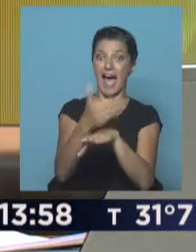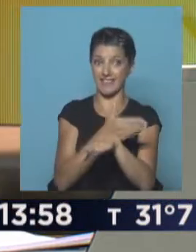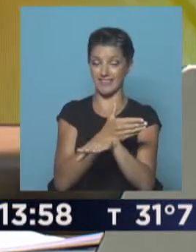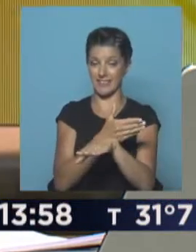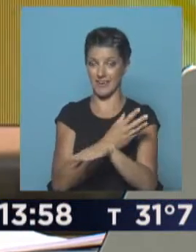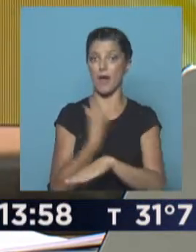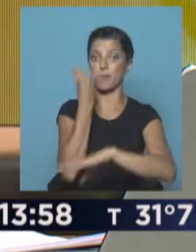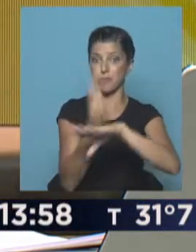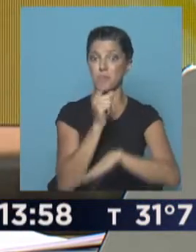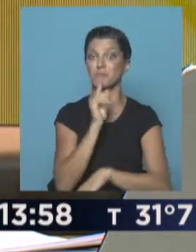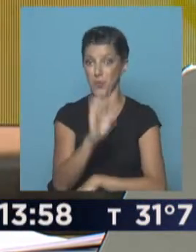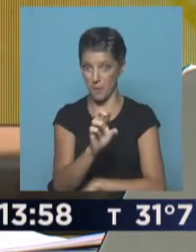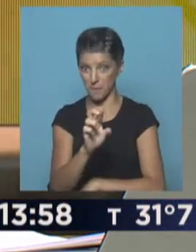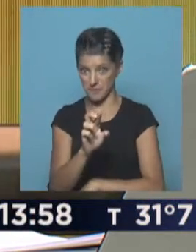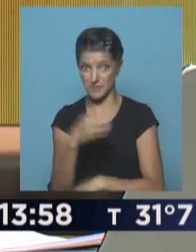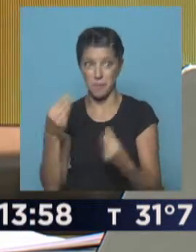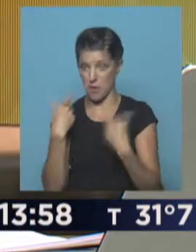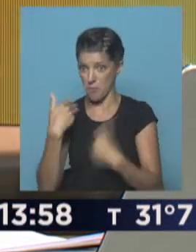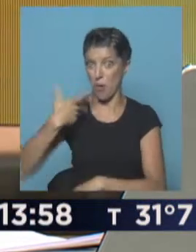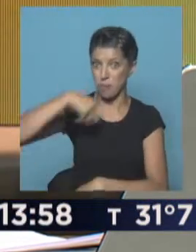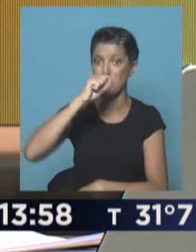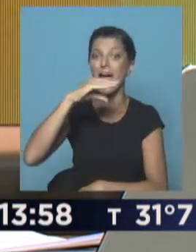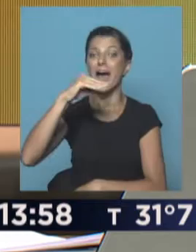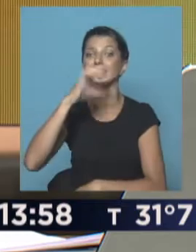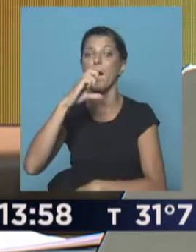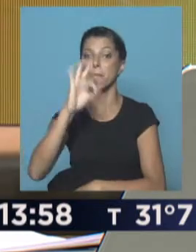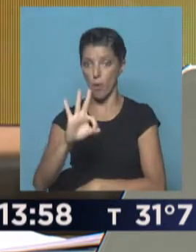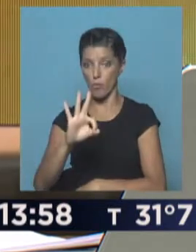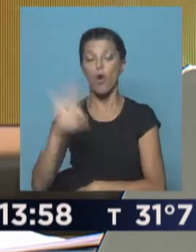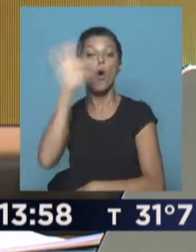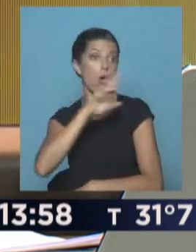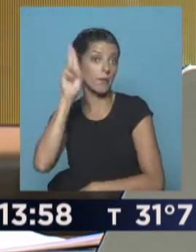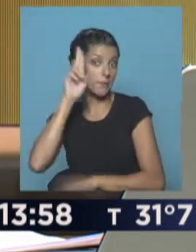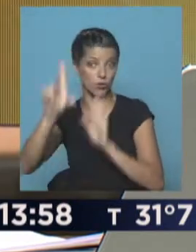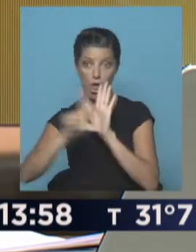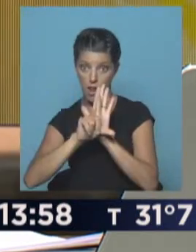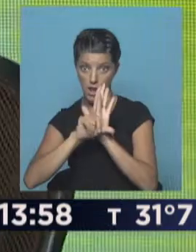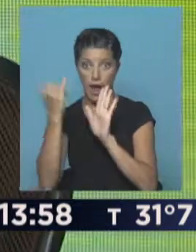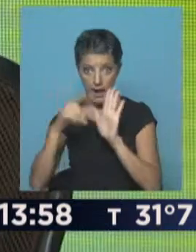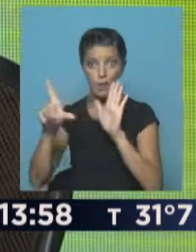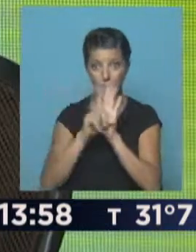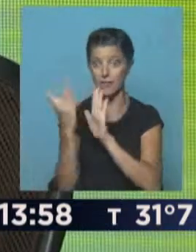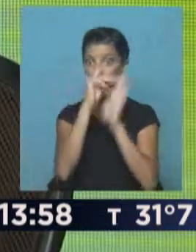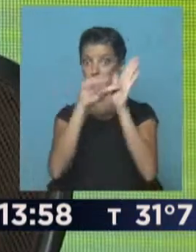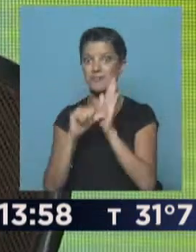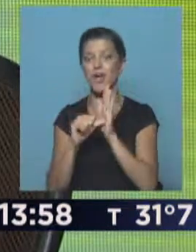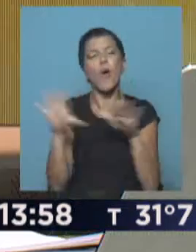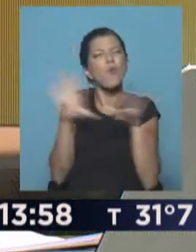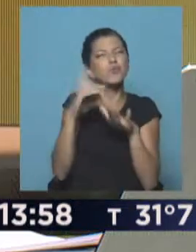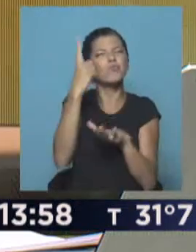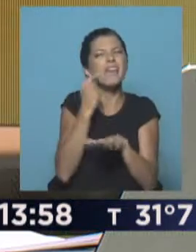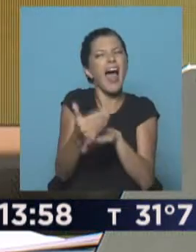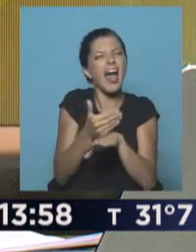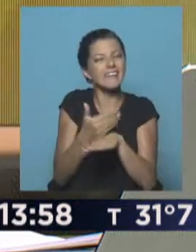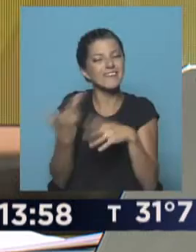Donald Trump, ¿no? Con la llegada del Chapo Guzmán. O cumplió en cierto modo con la ley, porque hay una ley de extradición entre México justo y los Estados Unidos. Son